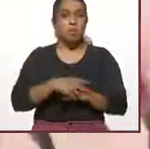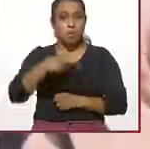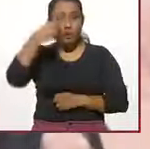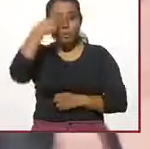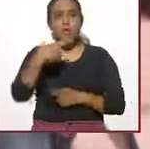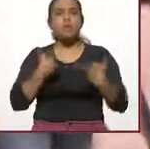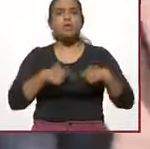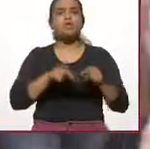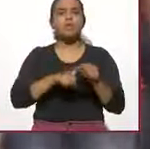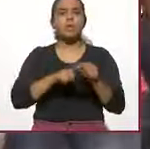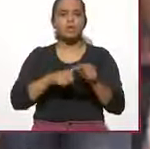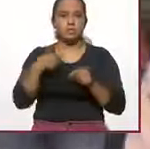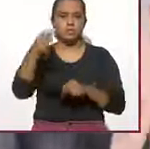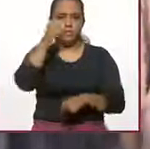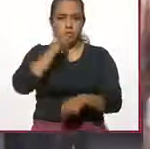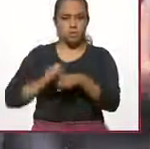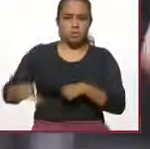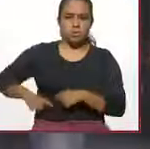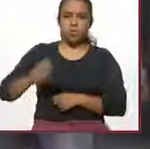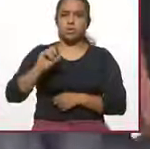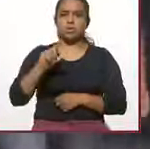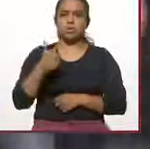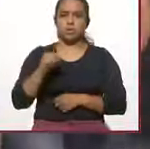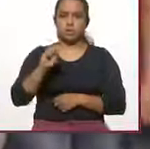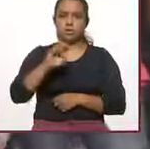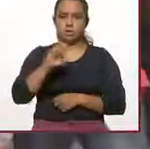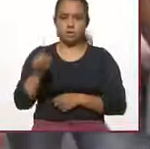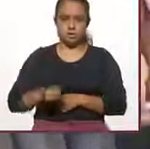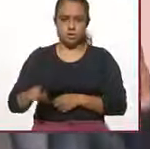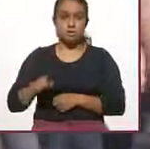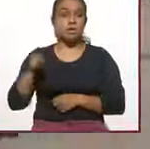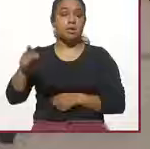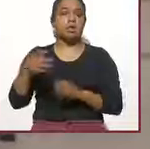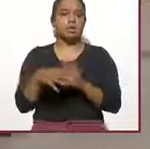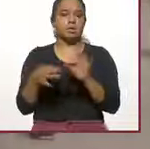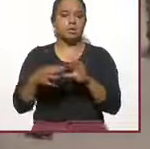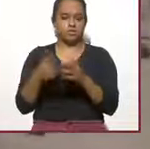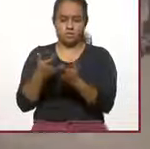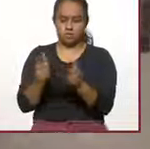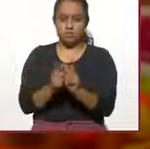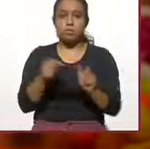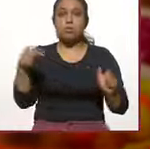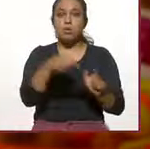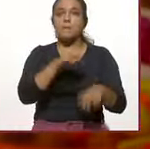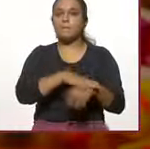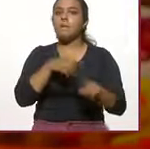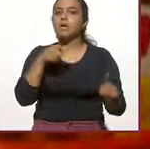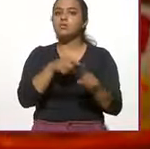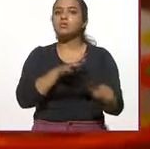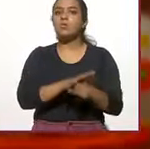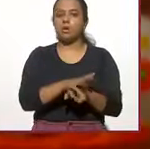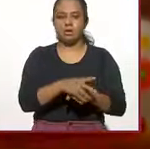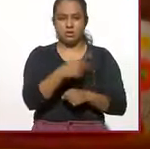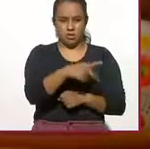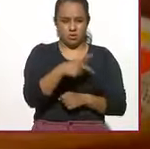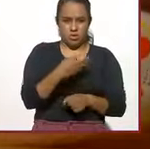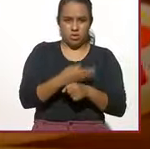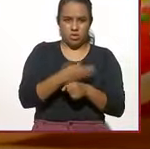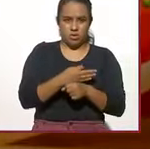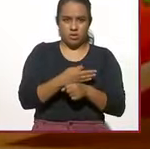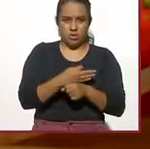estuvo representado por la secretaria de Gobernación, Olga Sánchez Cordero, quien destacó el gabinete prioritario que existe, el